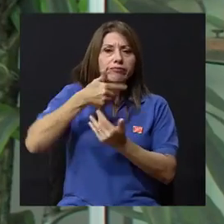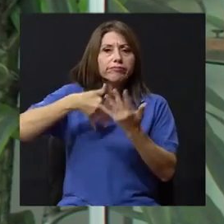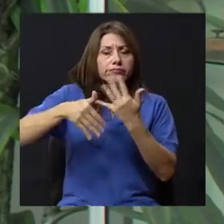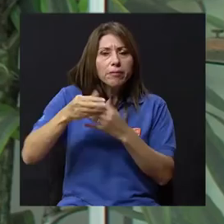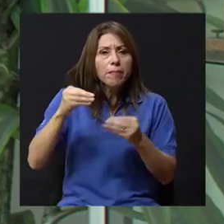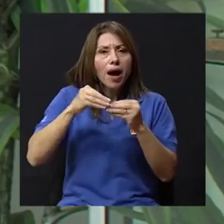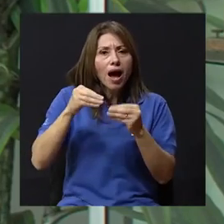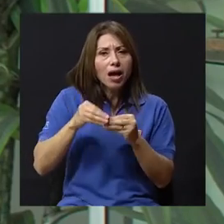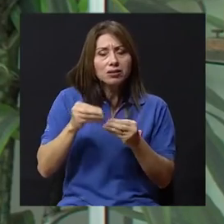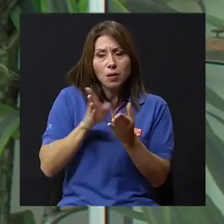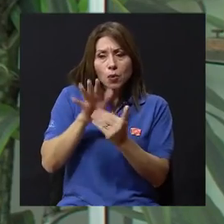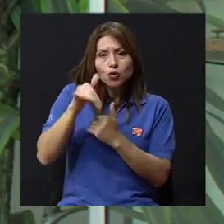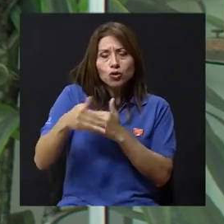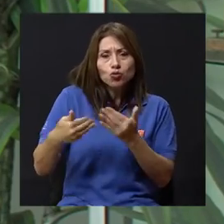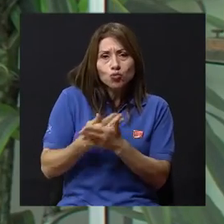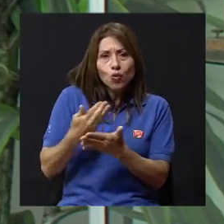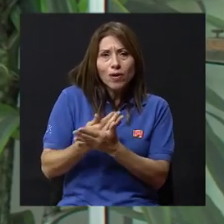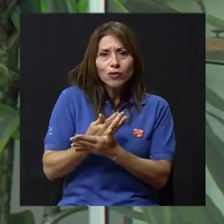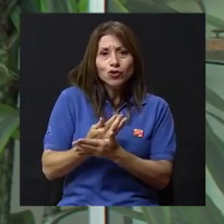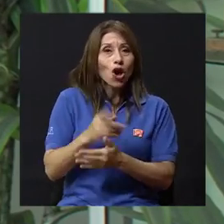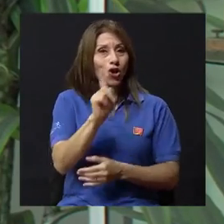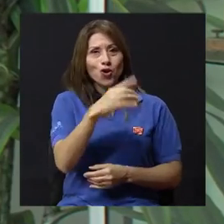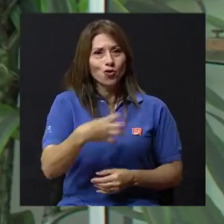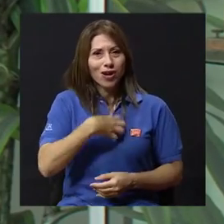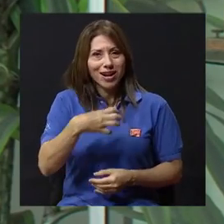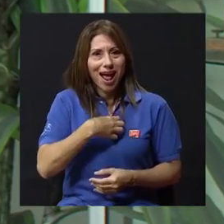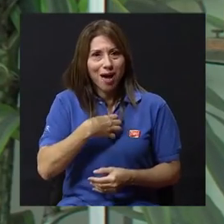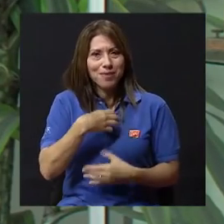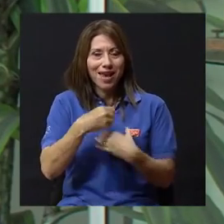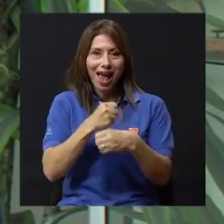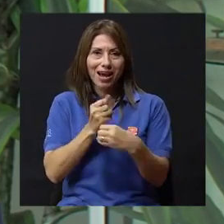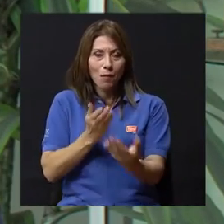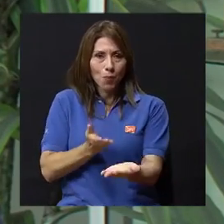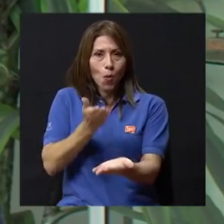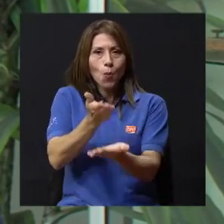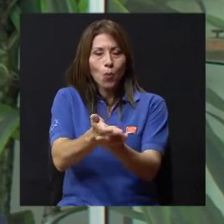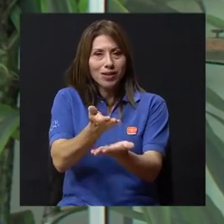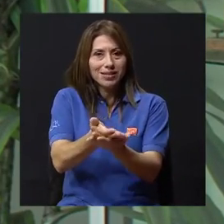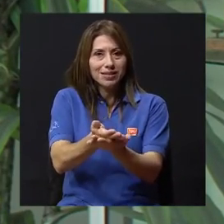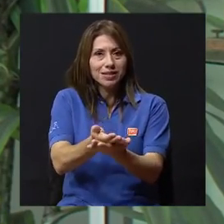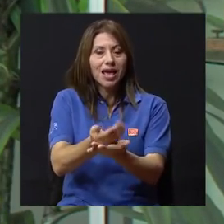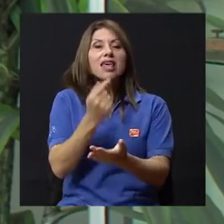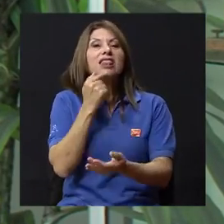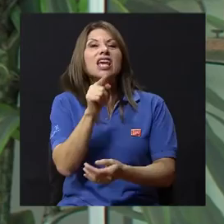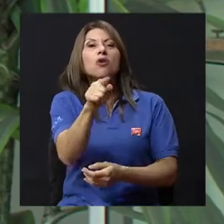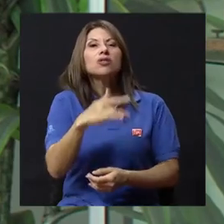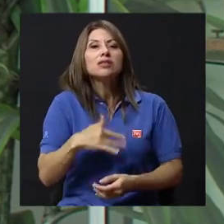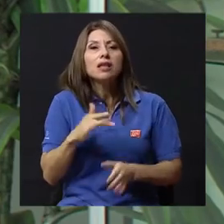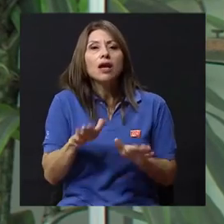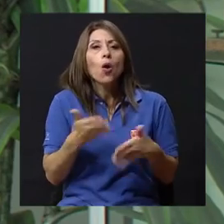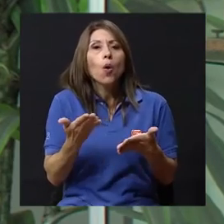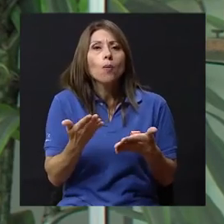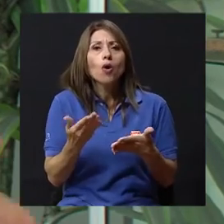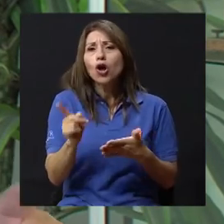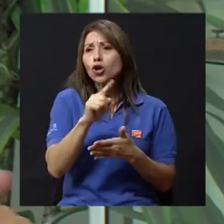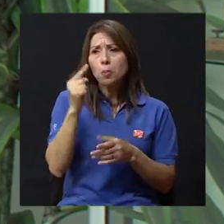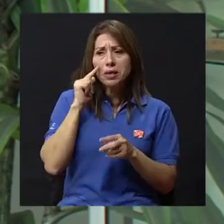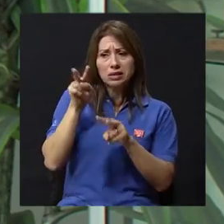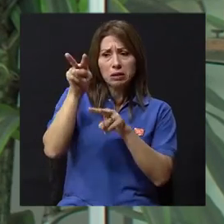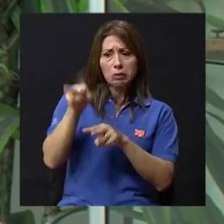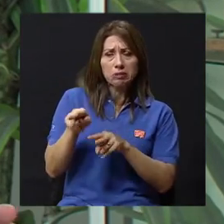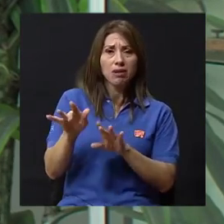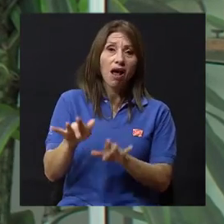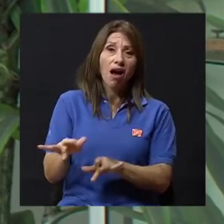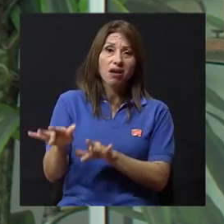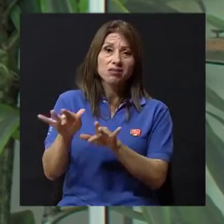quisiera que tuviéramos proyectos nuevos. O sea, no reclame, haga propuestas y diga cómo se siente usted. No le tenga lástima, porque la lástima no hay que tenerle a nadie.